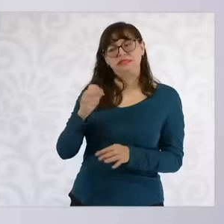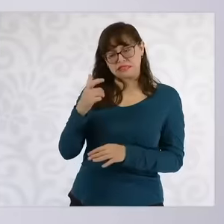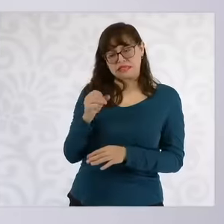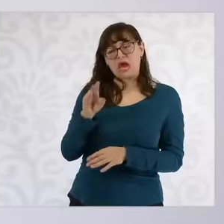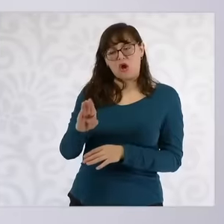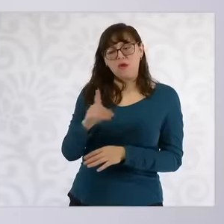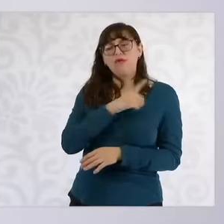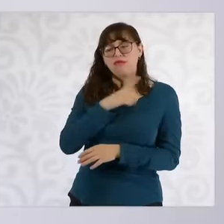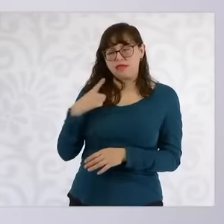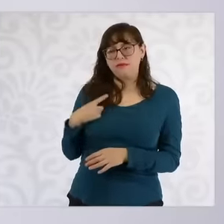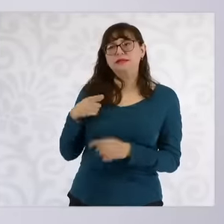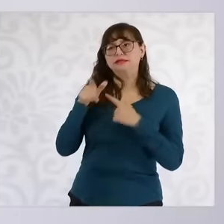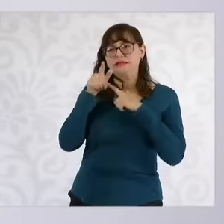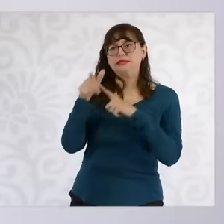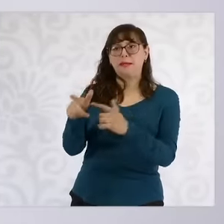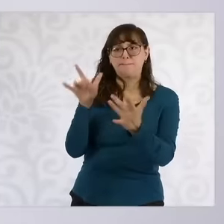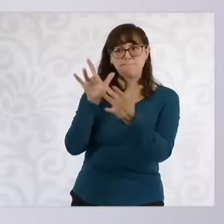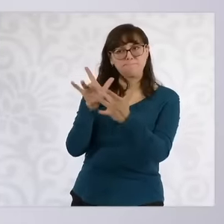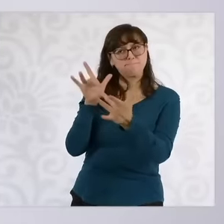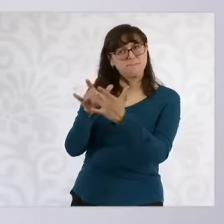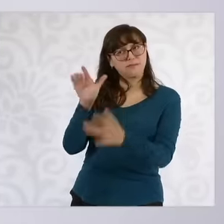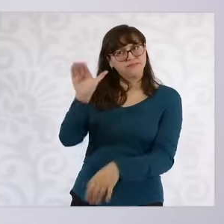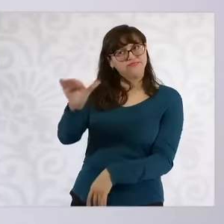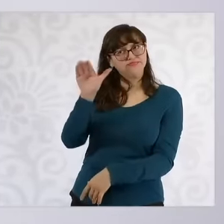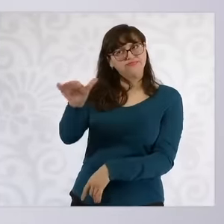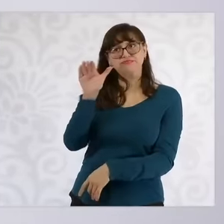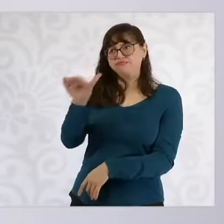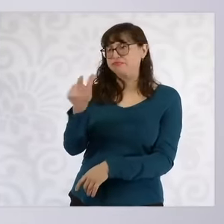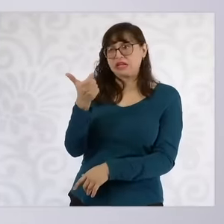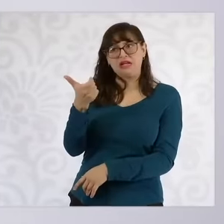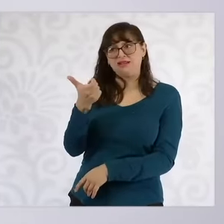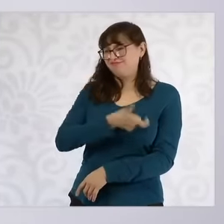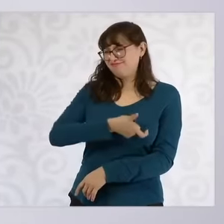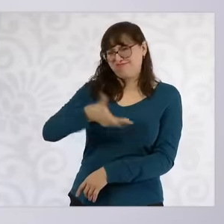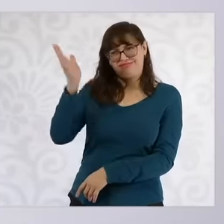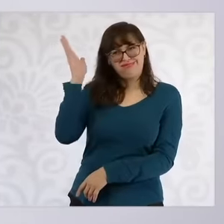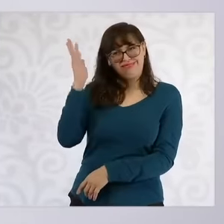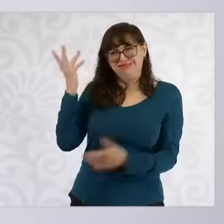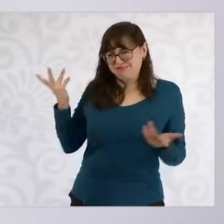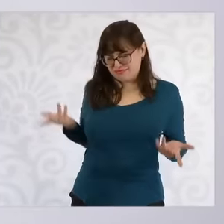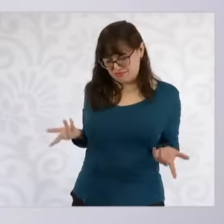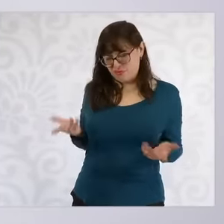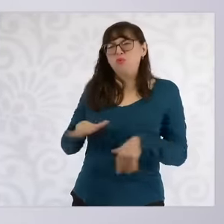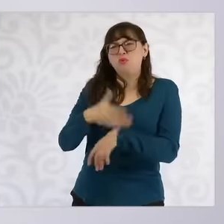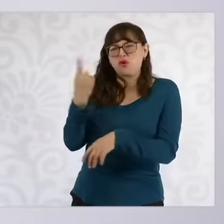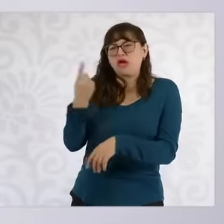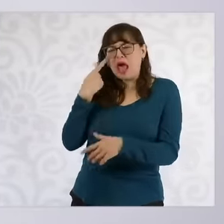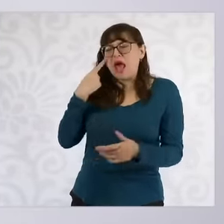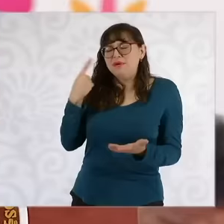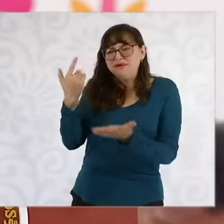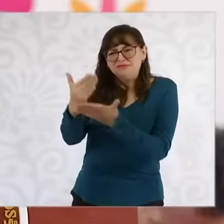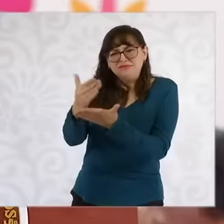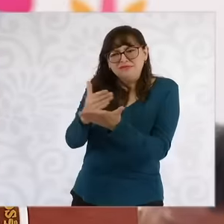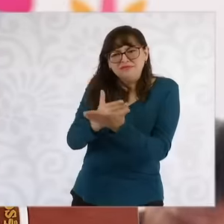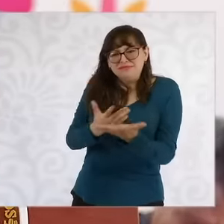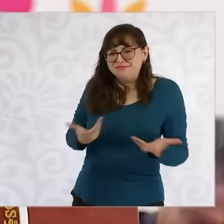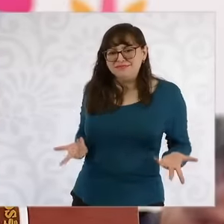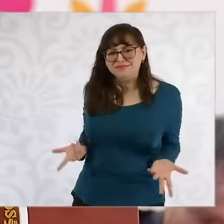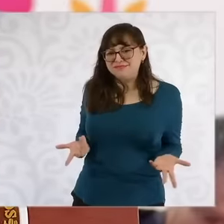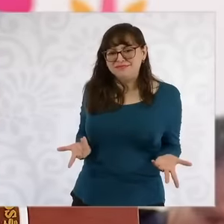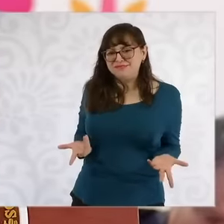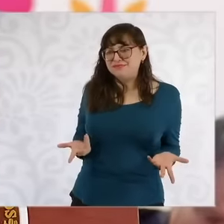en contacto con el INE. Vamos a seguir insistiendo en que no es necesario tanto recurso, sobre todo cuando